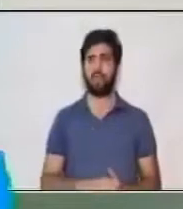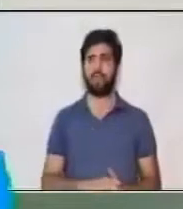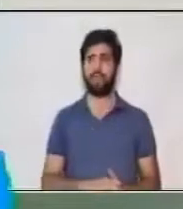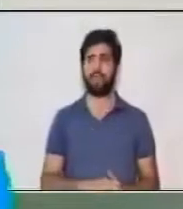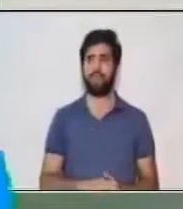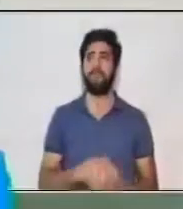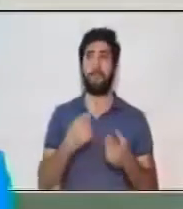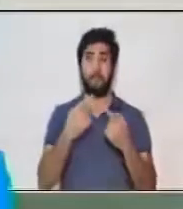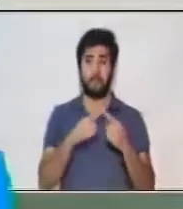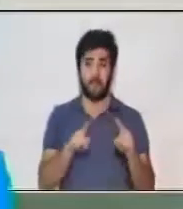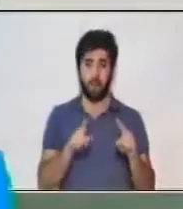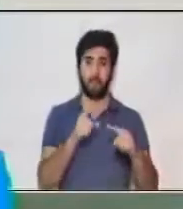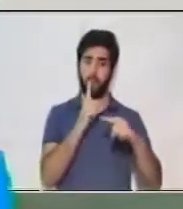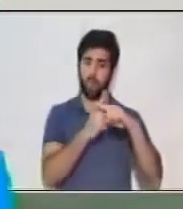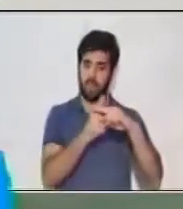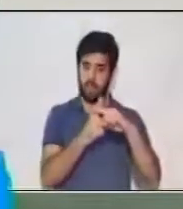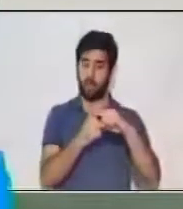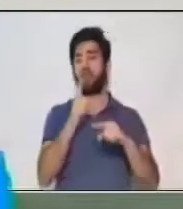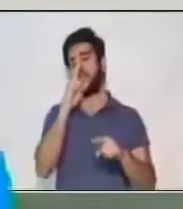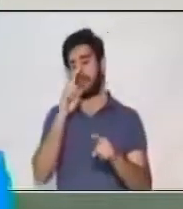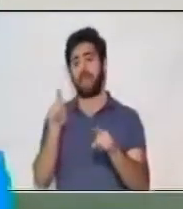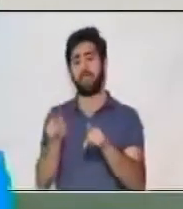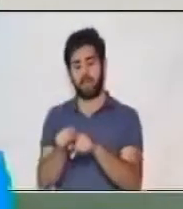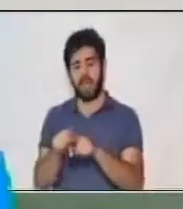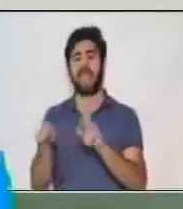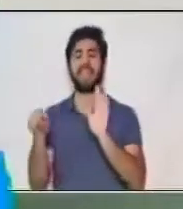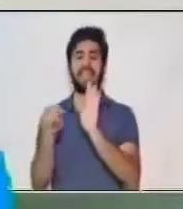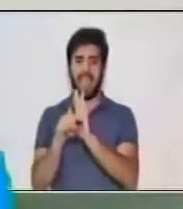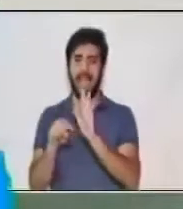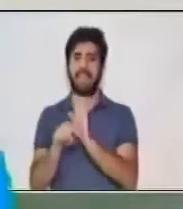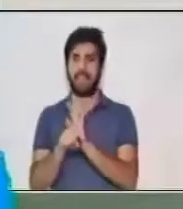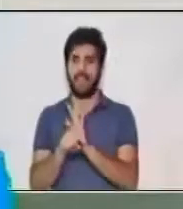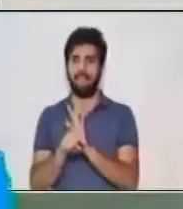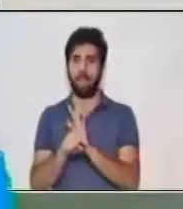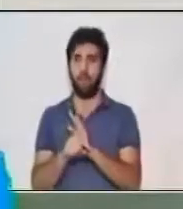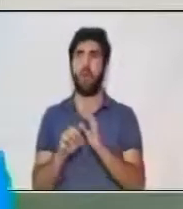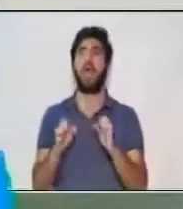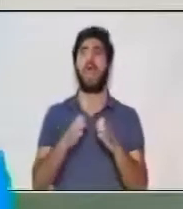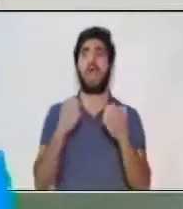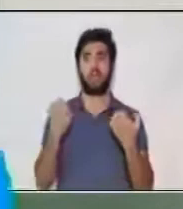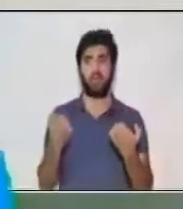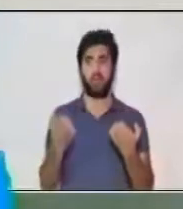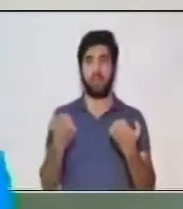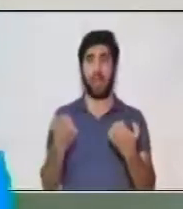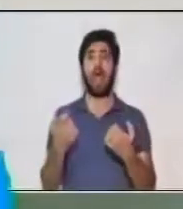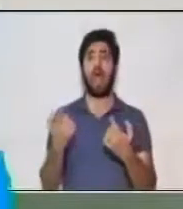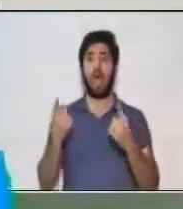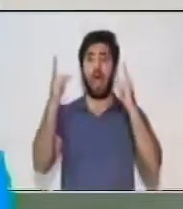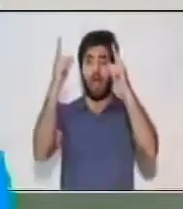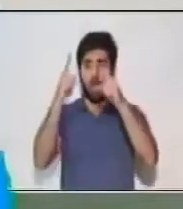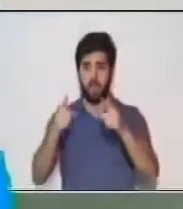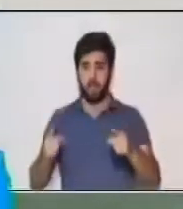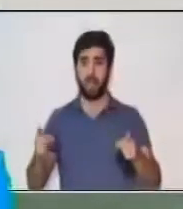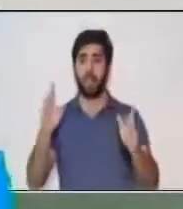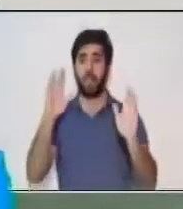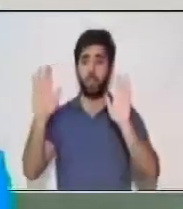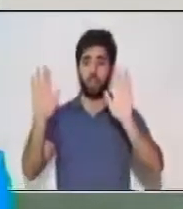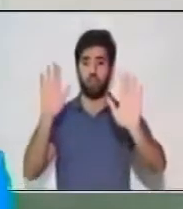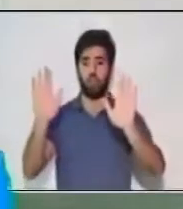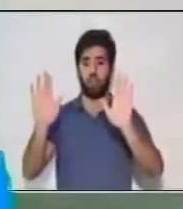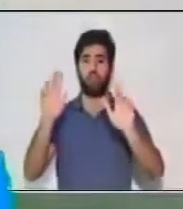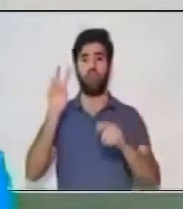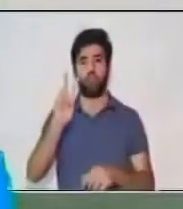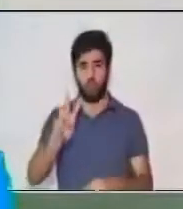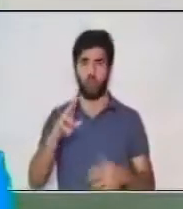Pero positivo y negativo. Eso quiere decir que va a ser una asíntota de los dos lados. Vamos a